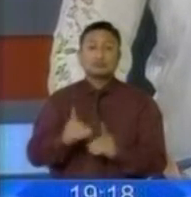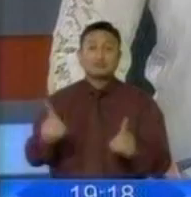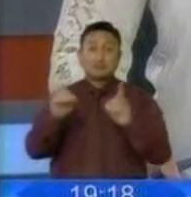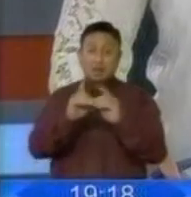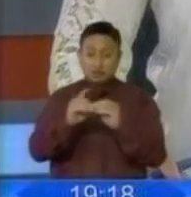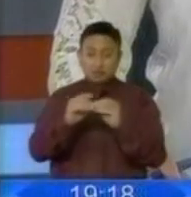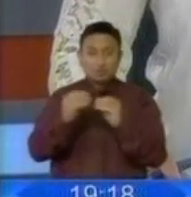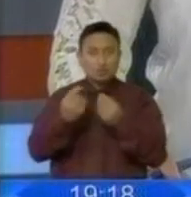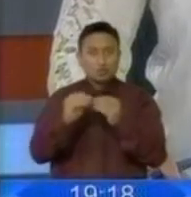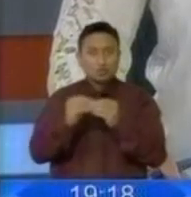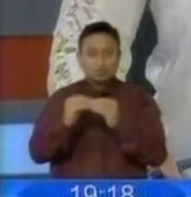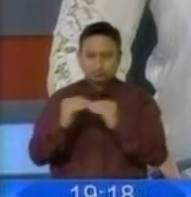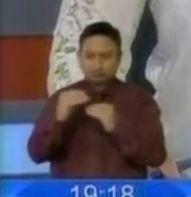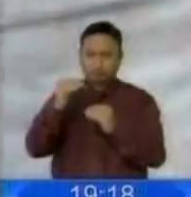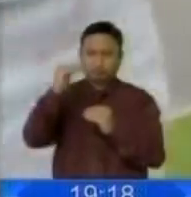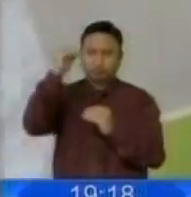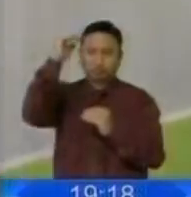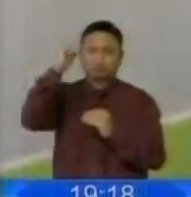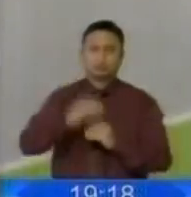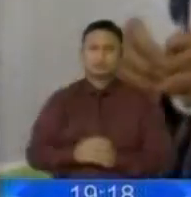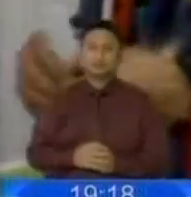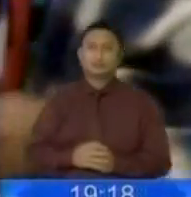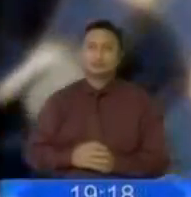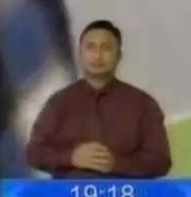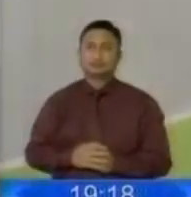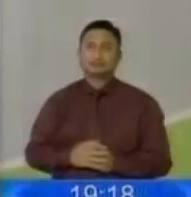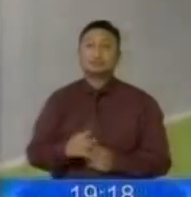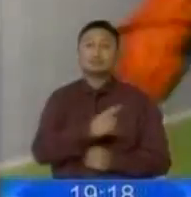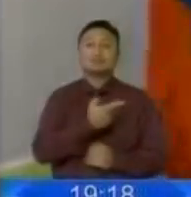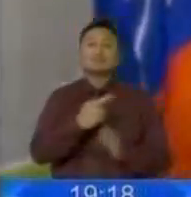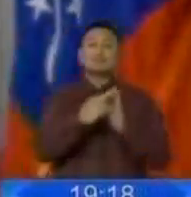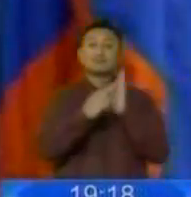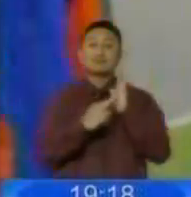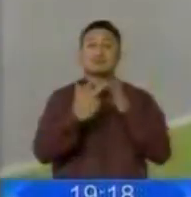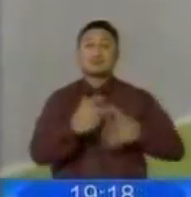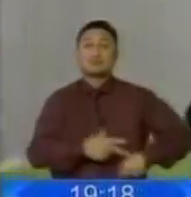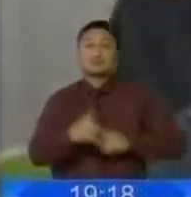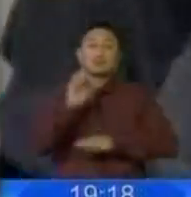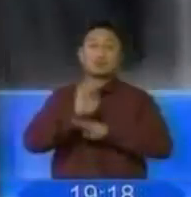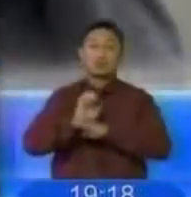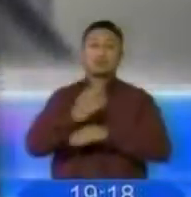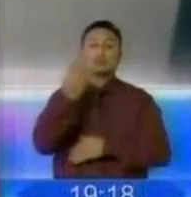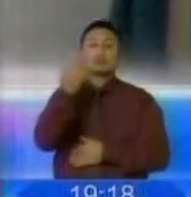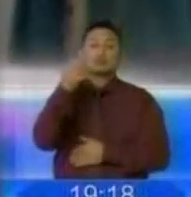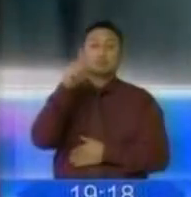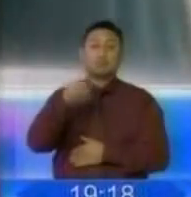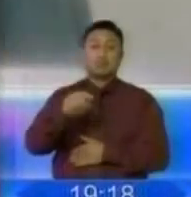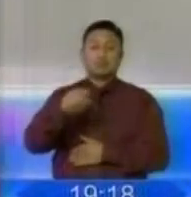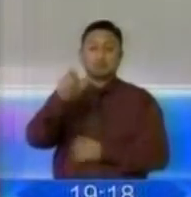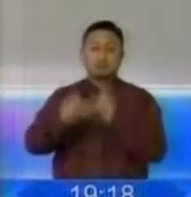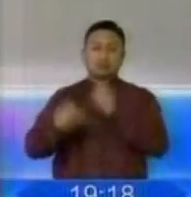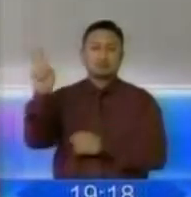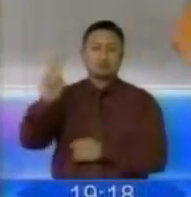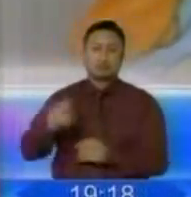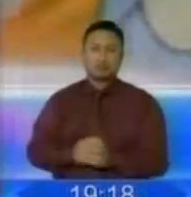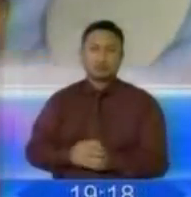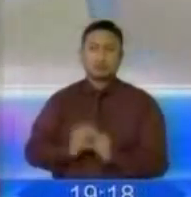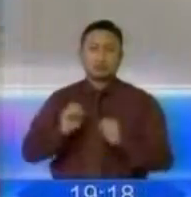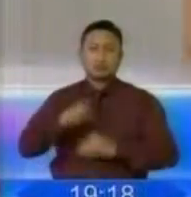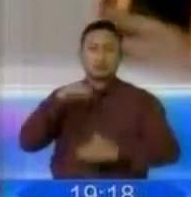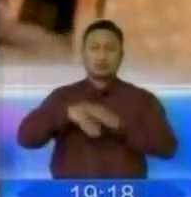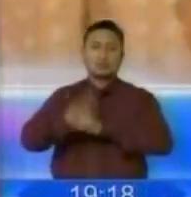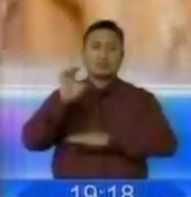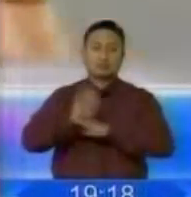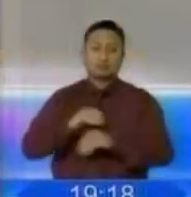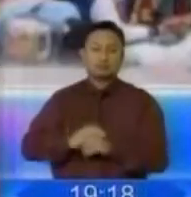aumenta considerablemente. Dentro de los registros que maneja Migración Ecuador, 14.000 ciudadanos venezolanos han logrado sellar su ingreso al país